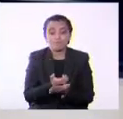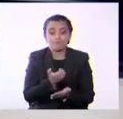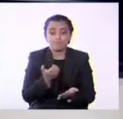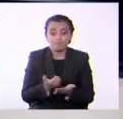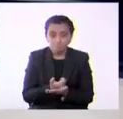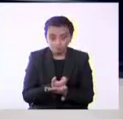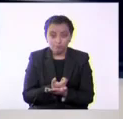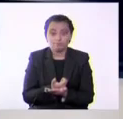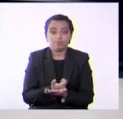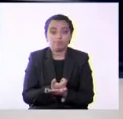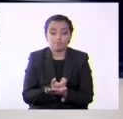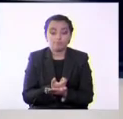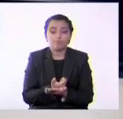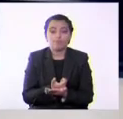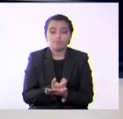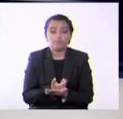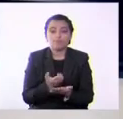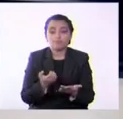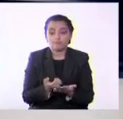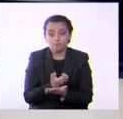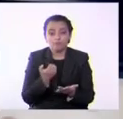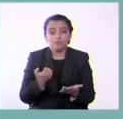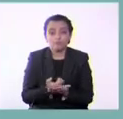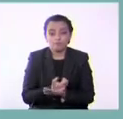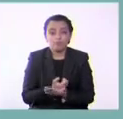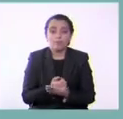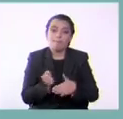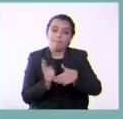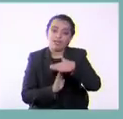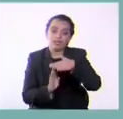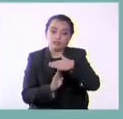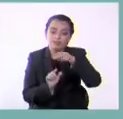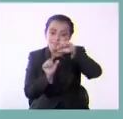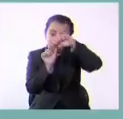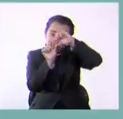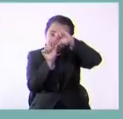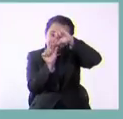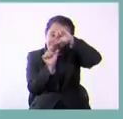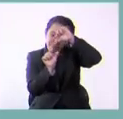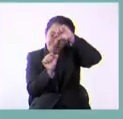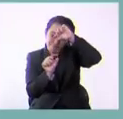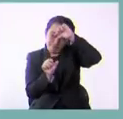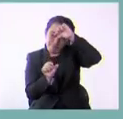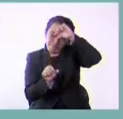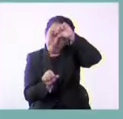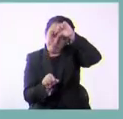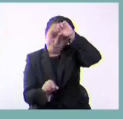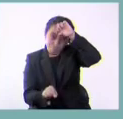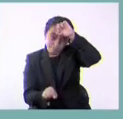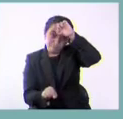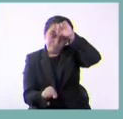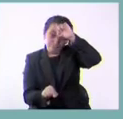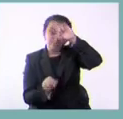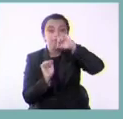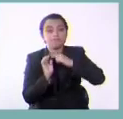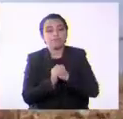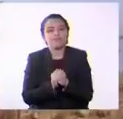productivo, el sistema de consumo, está basado en un modelo lineal. ¿Qué quiere decir eso? Quiere decir